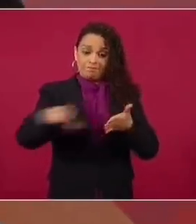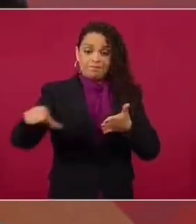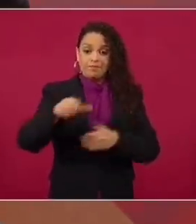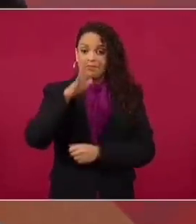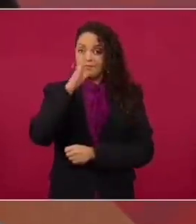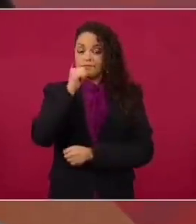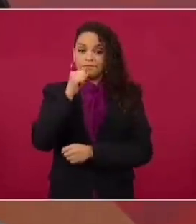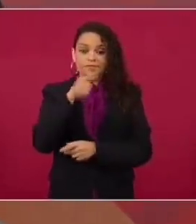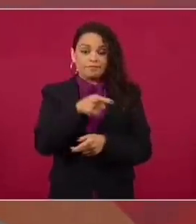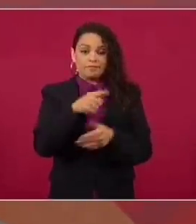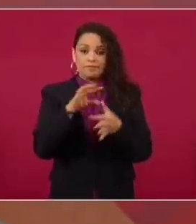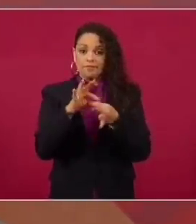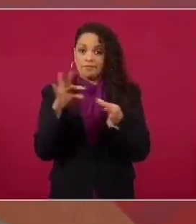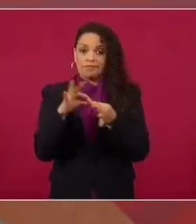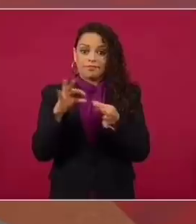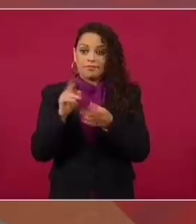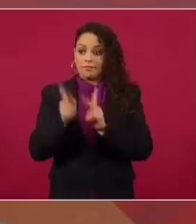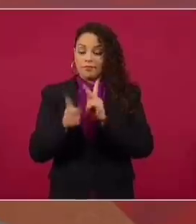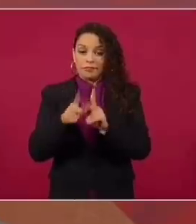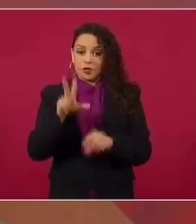Son temas vedados.